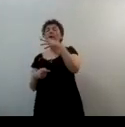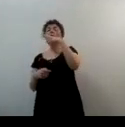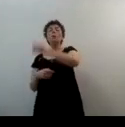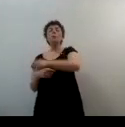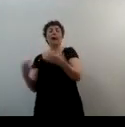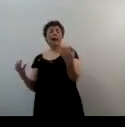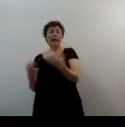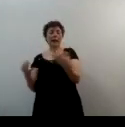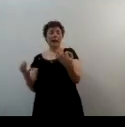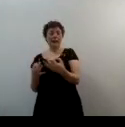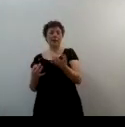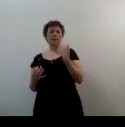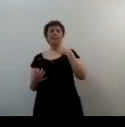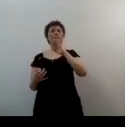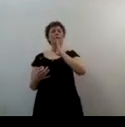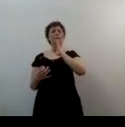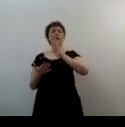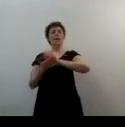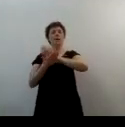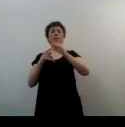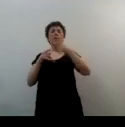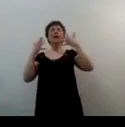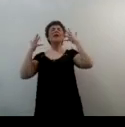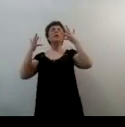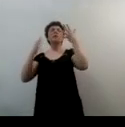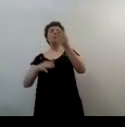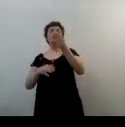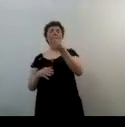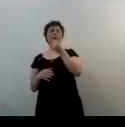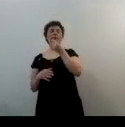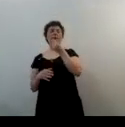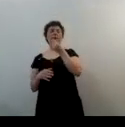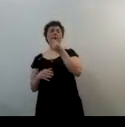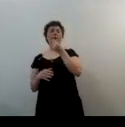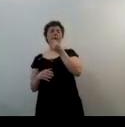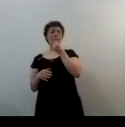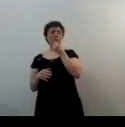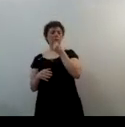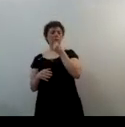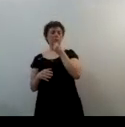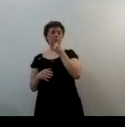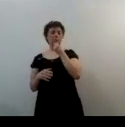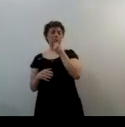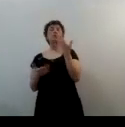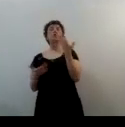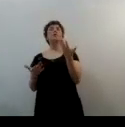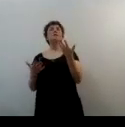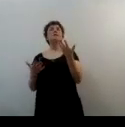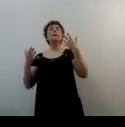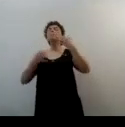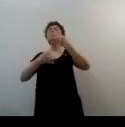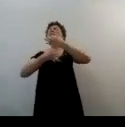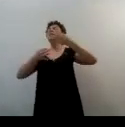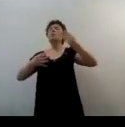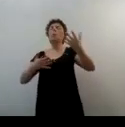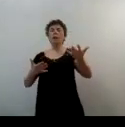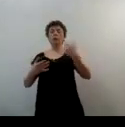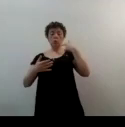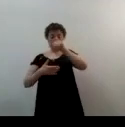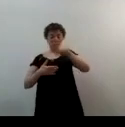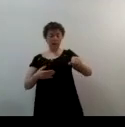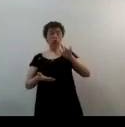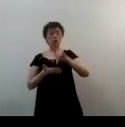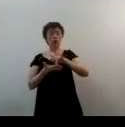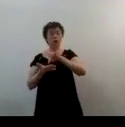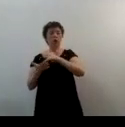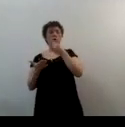hablaba de recomendación de alimentos, entonces lo ideal es ver qué tengo que comer yo a la semana,